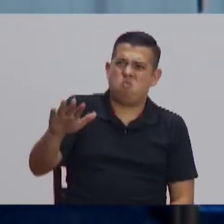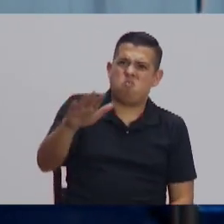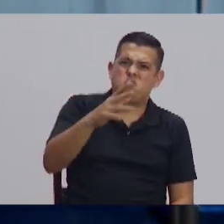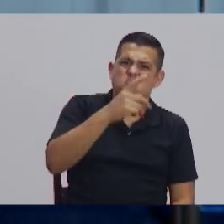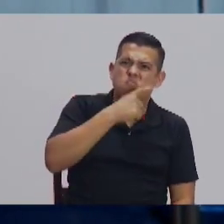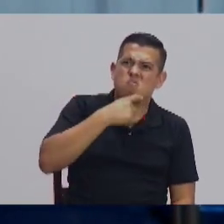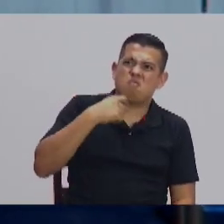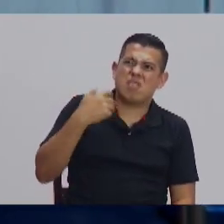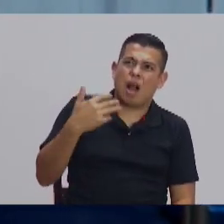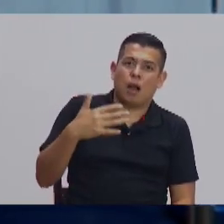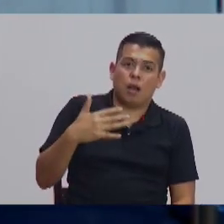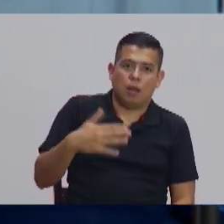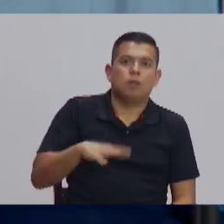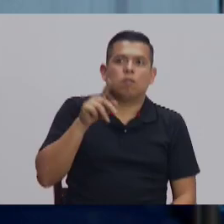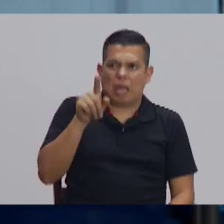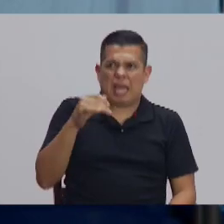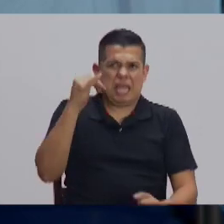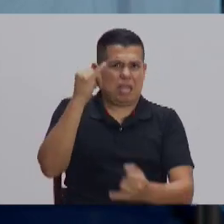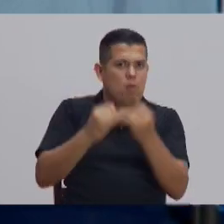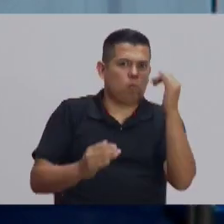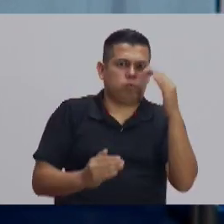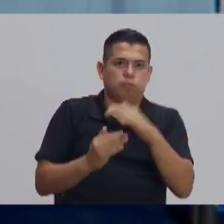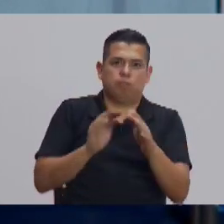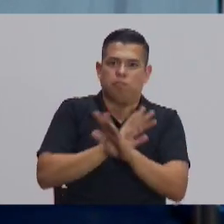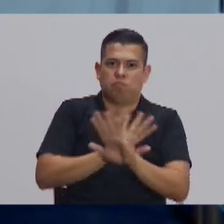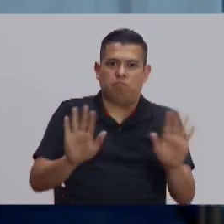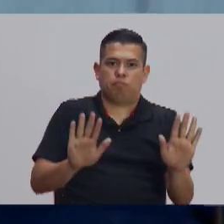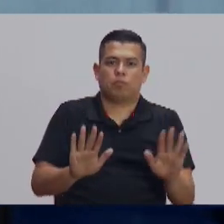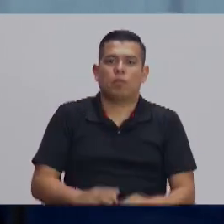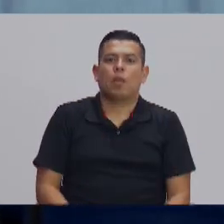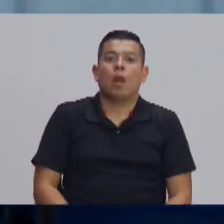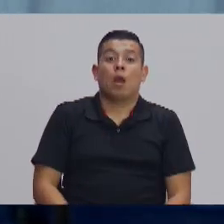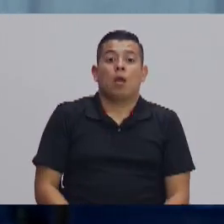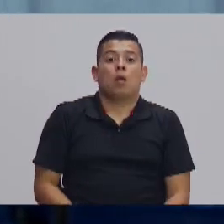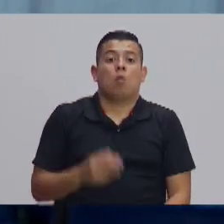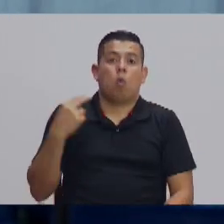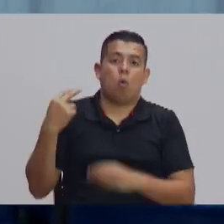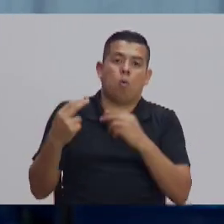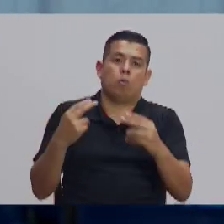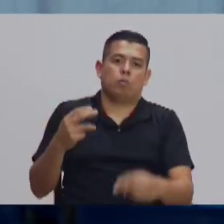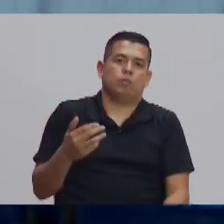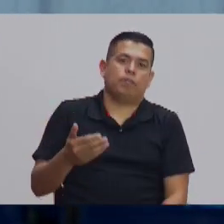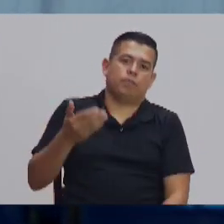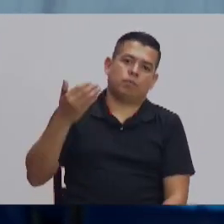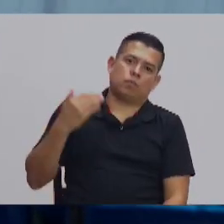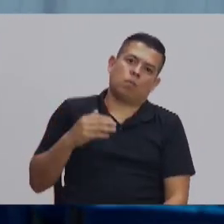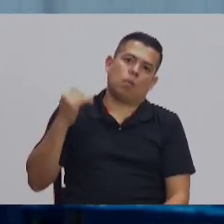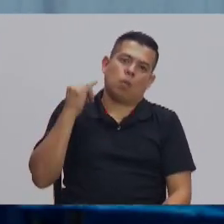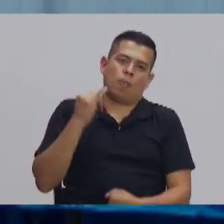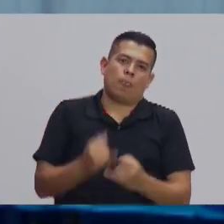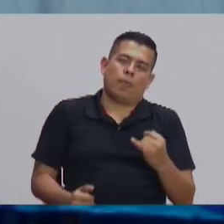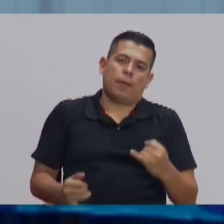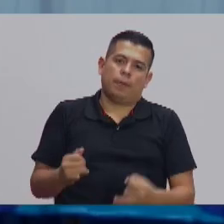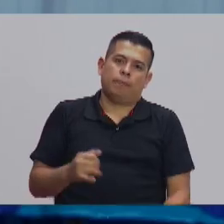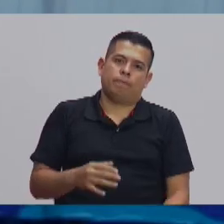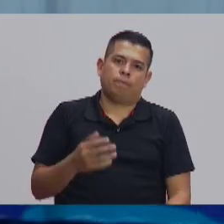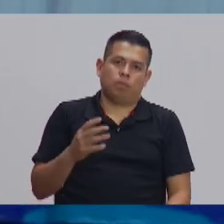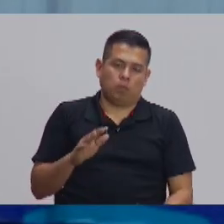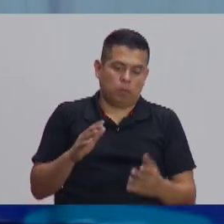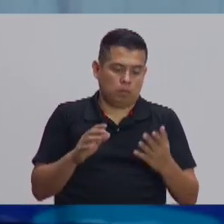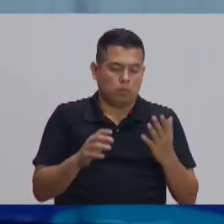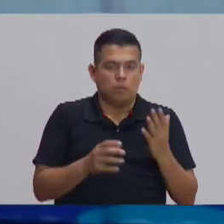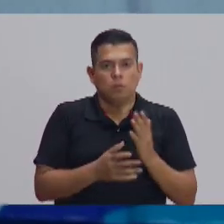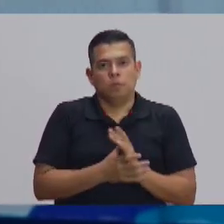todo desierto tiene un fin amén para la generación anterior terminó en el capítulo